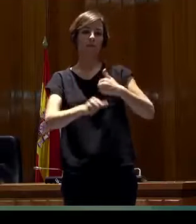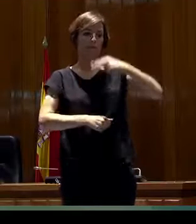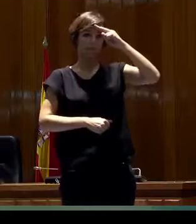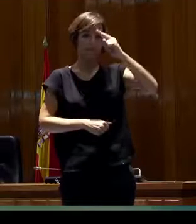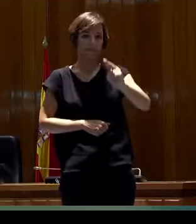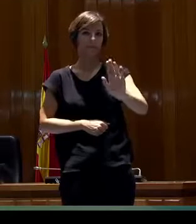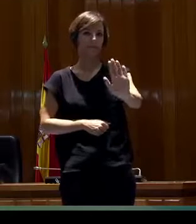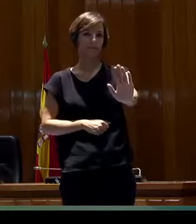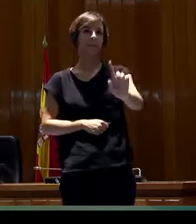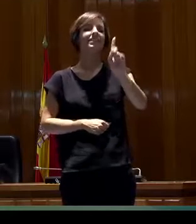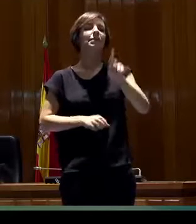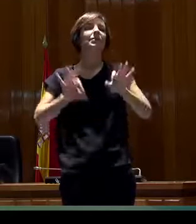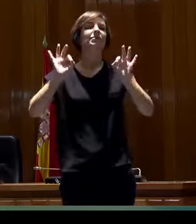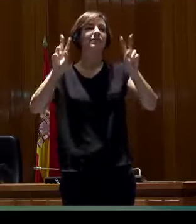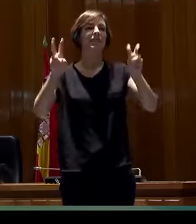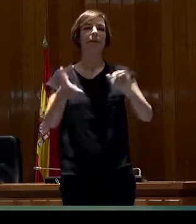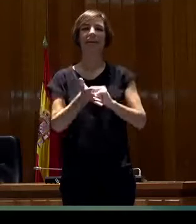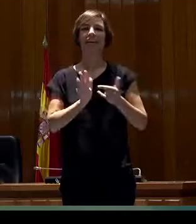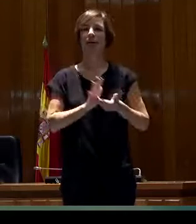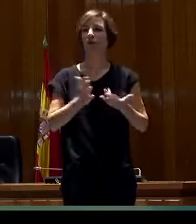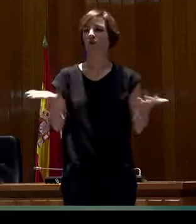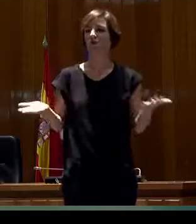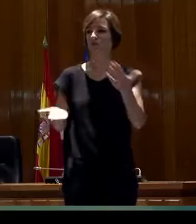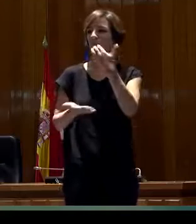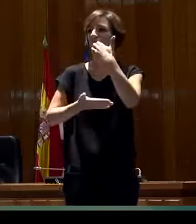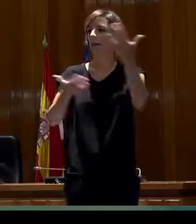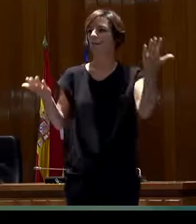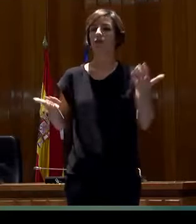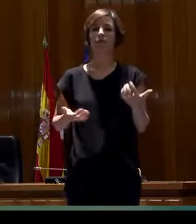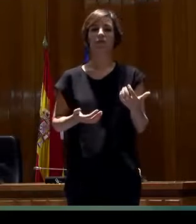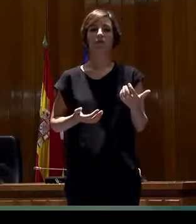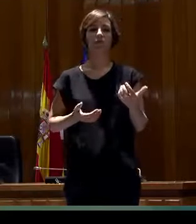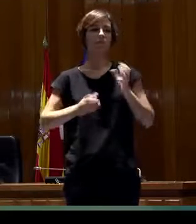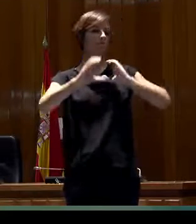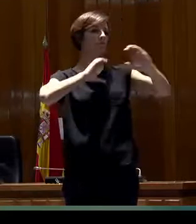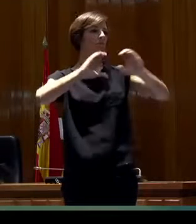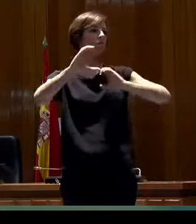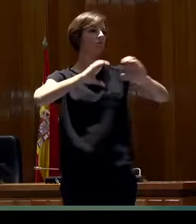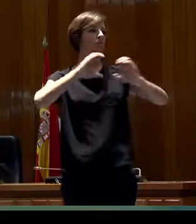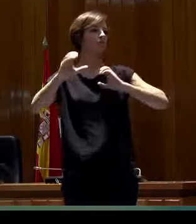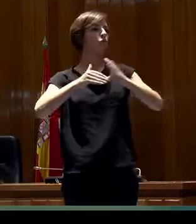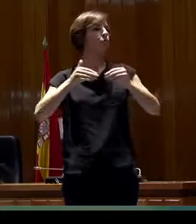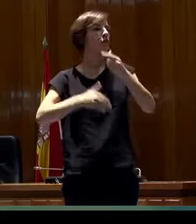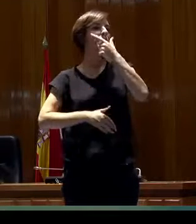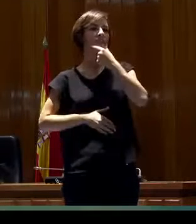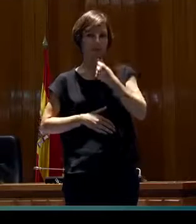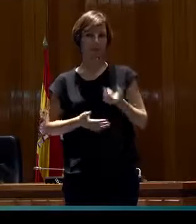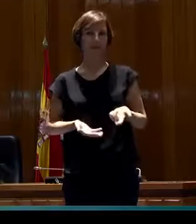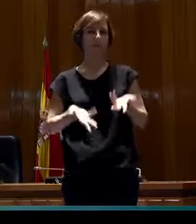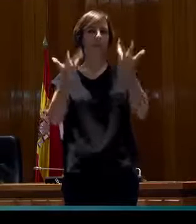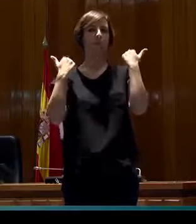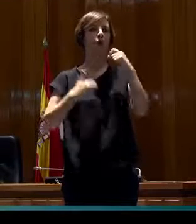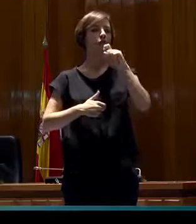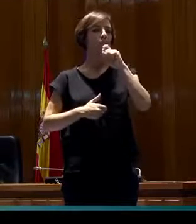y también las cuestiones técnicas, ¿no? Pues, facilitar la labor de comunicación pues, teniendo el